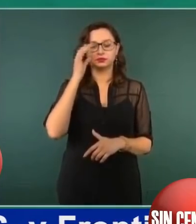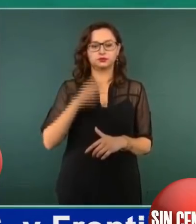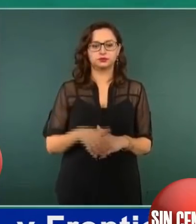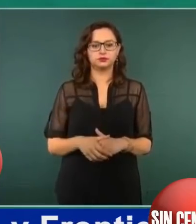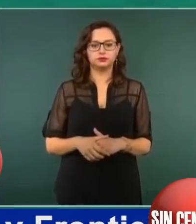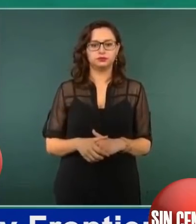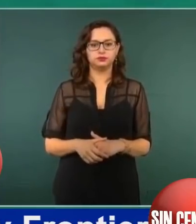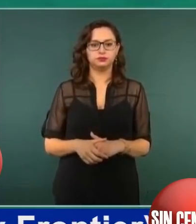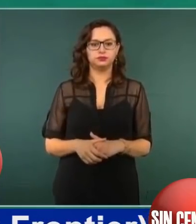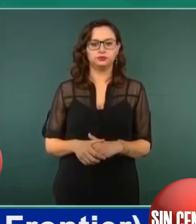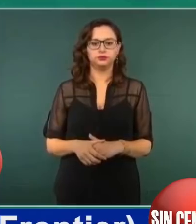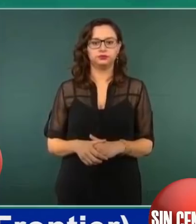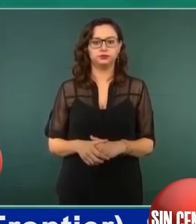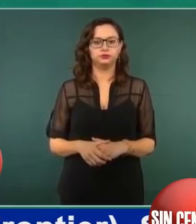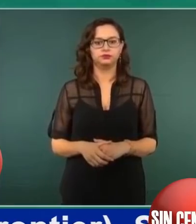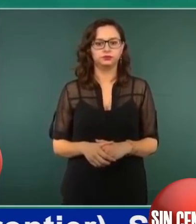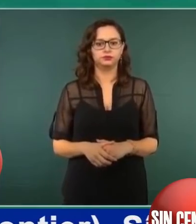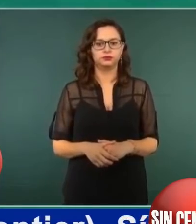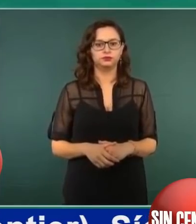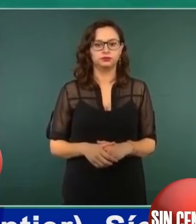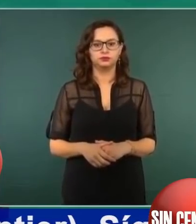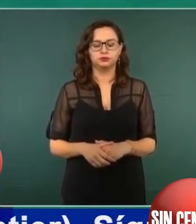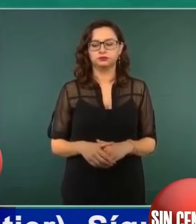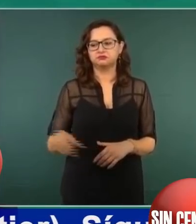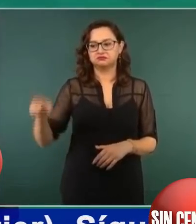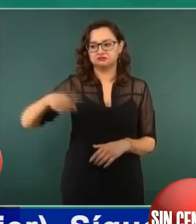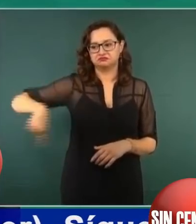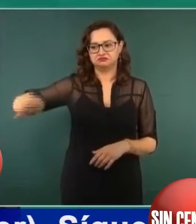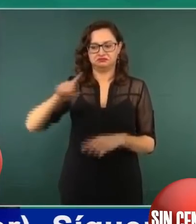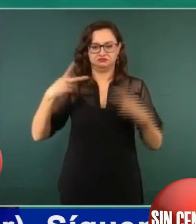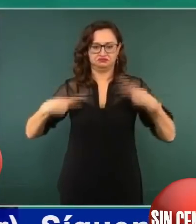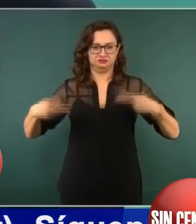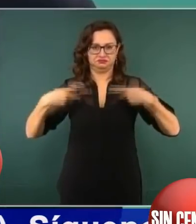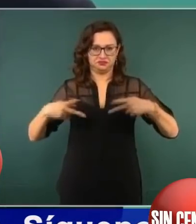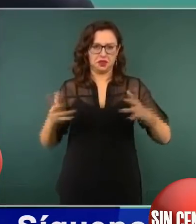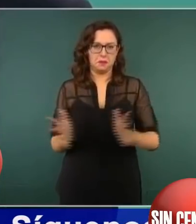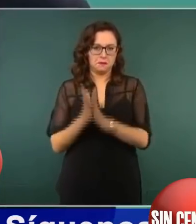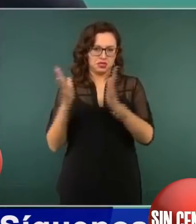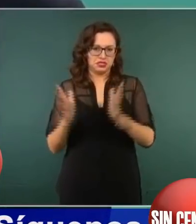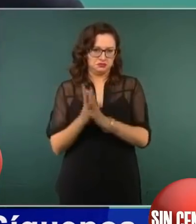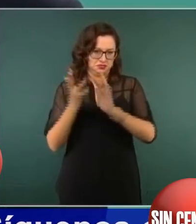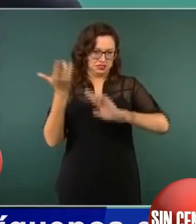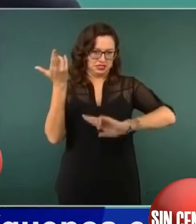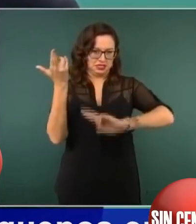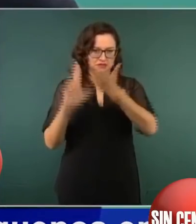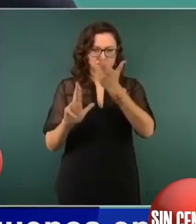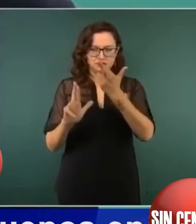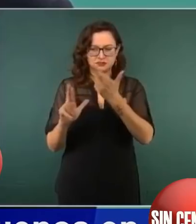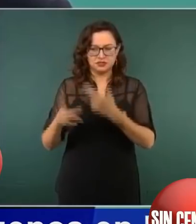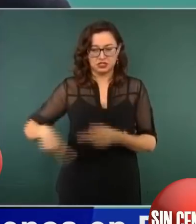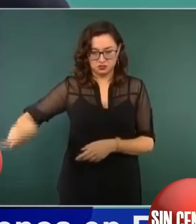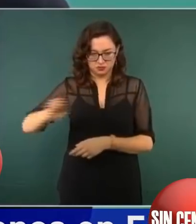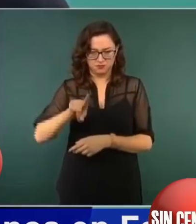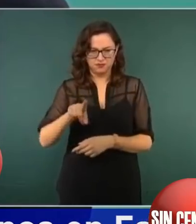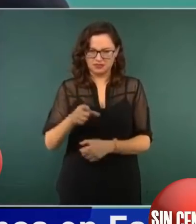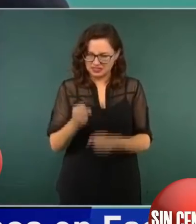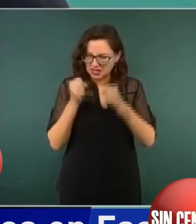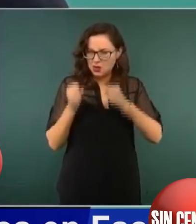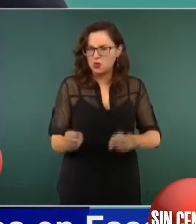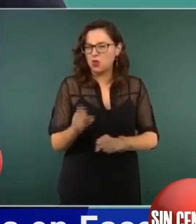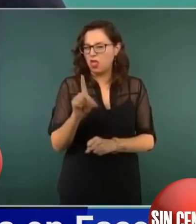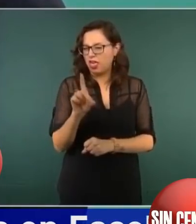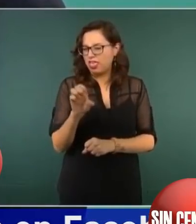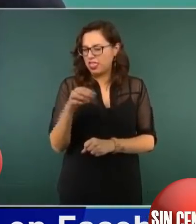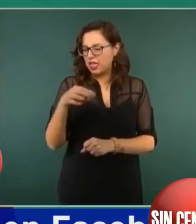quisieron los revolucionarios que realmente se estableciera la democracia.